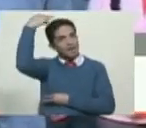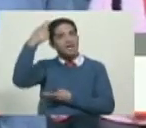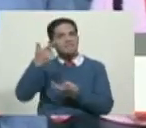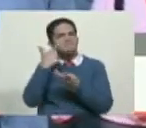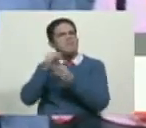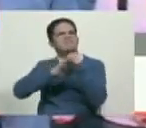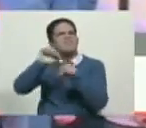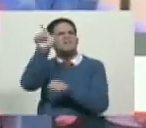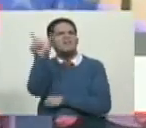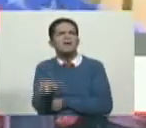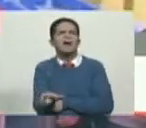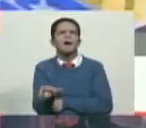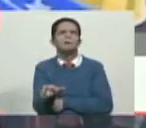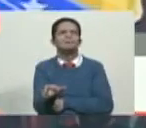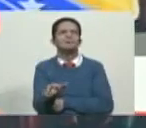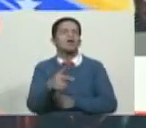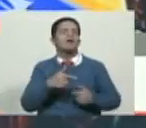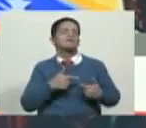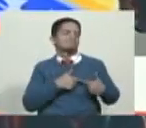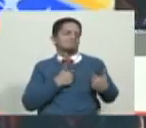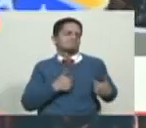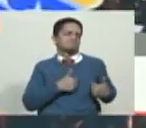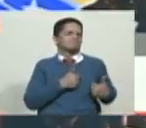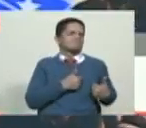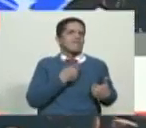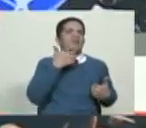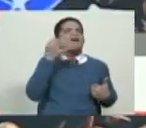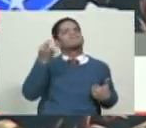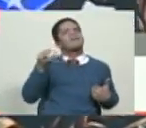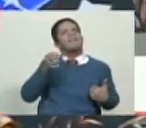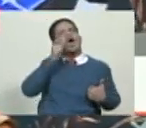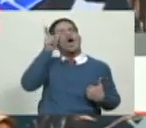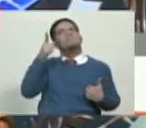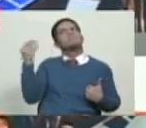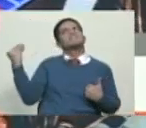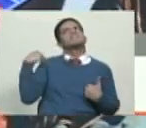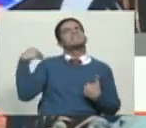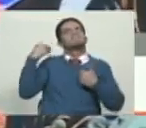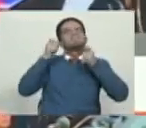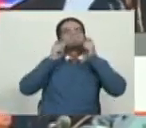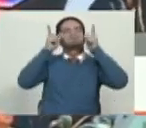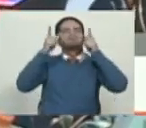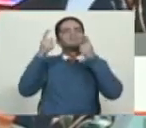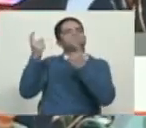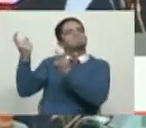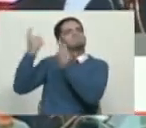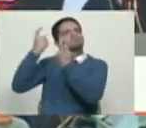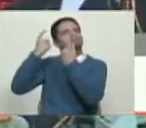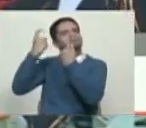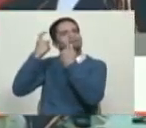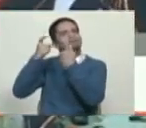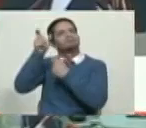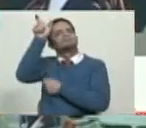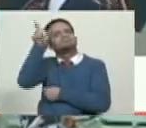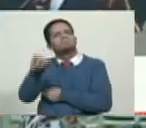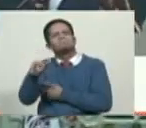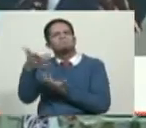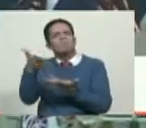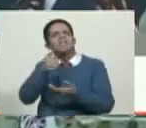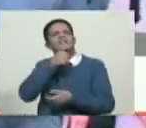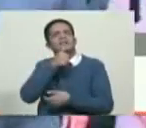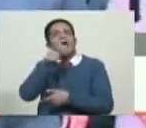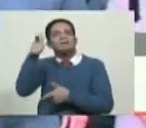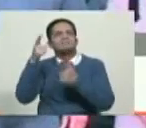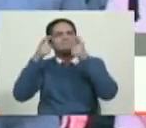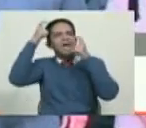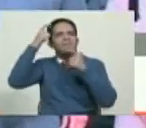corazón la verdad del hombre que nos despertó. Como maestro nos formó nuestro comandante supremo, Hugo Chávez